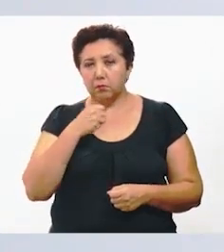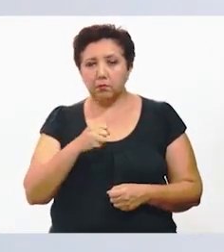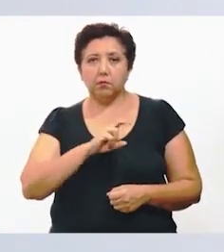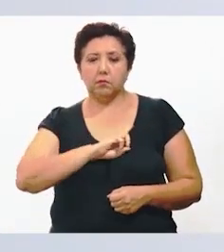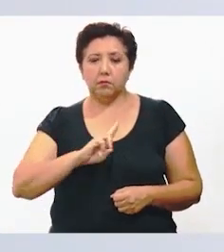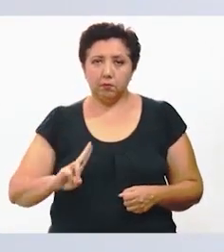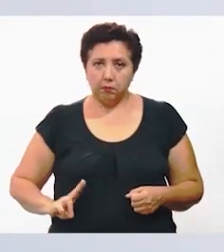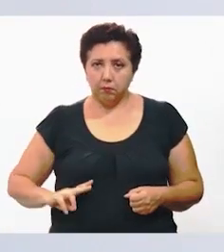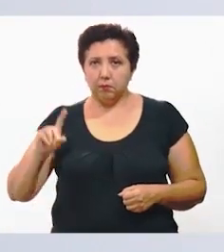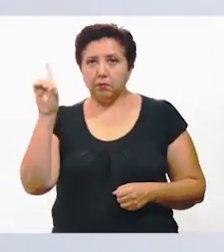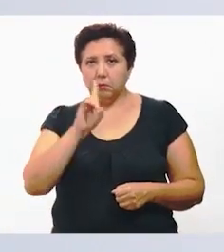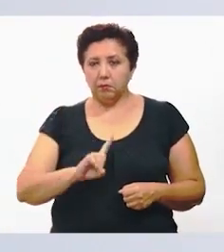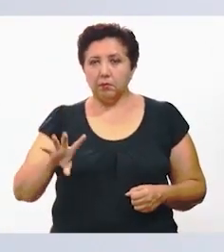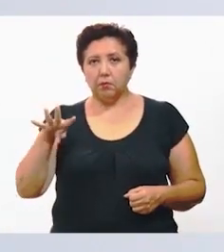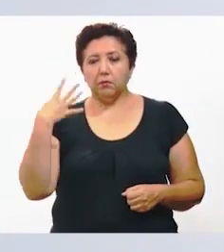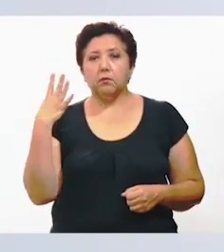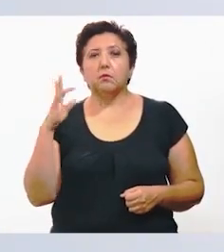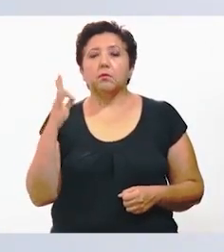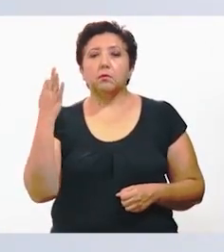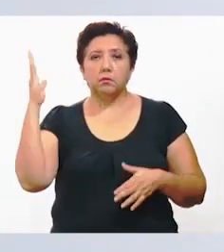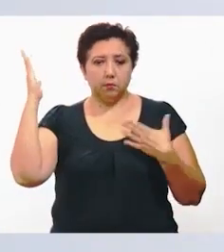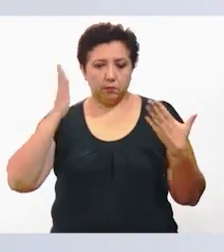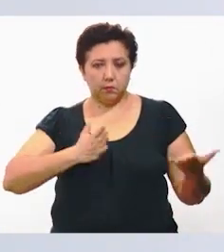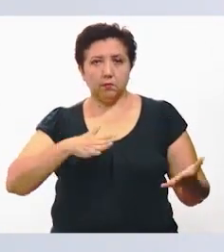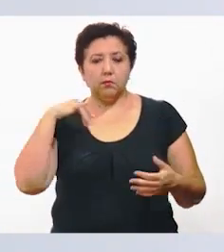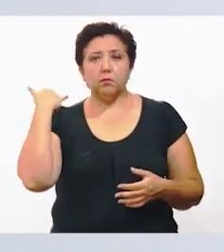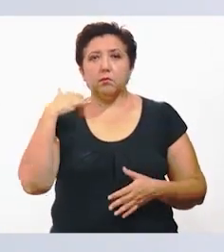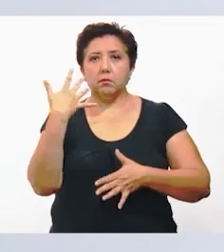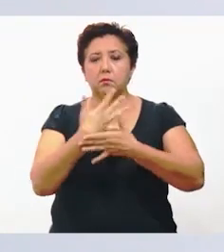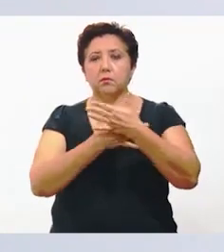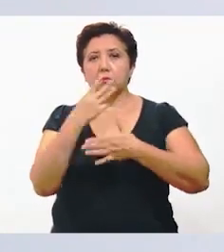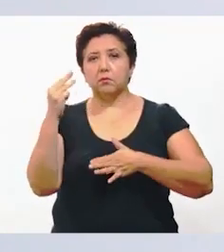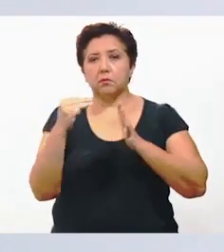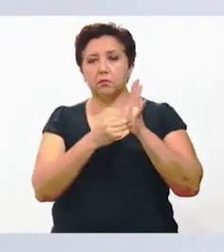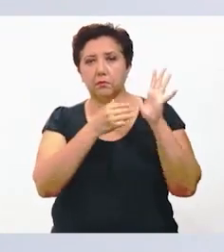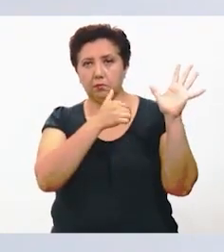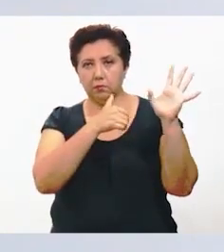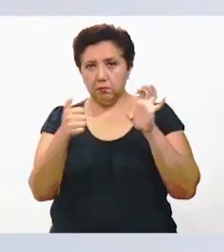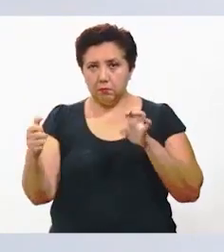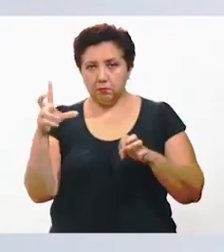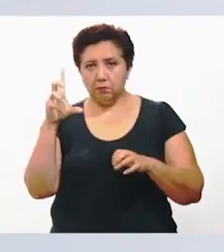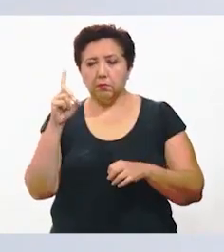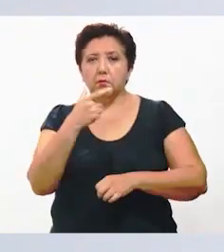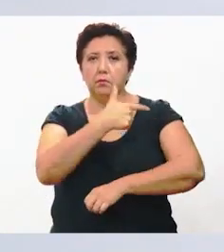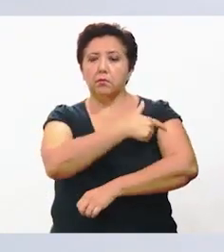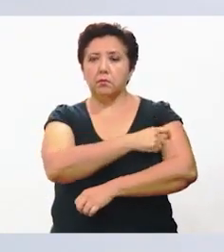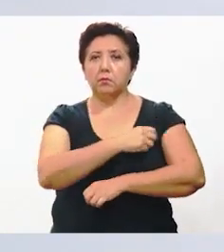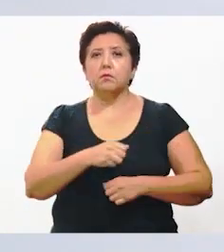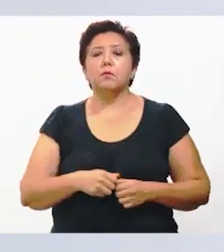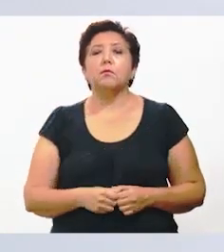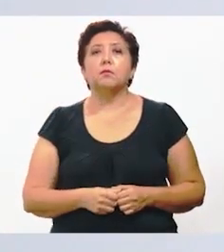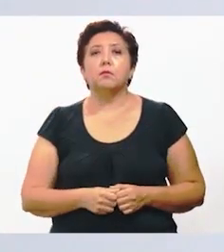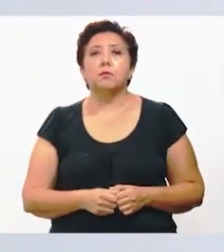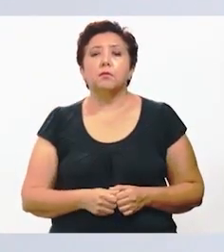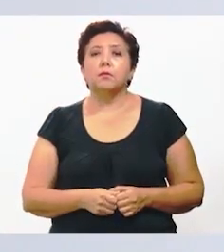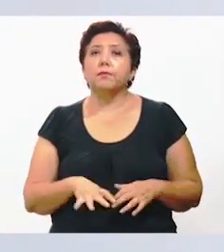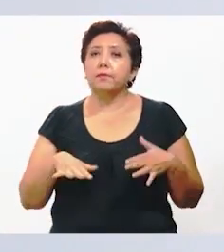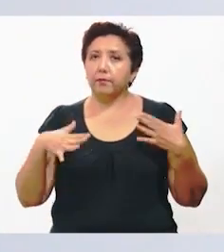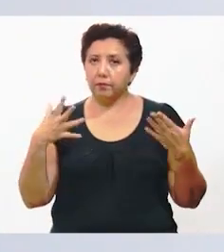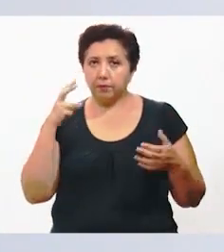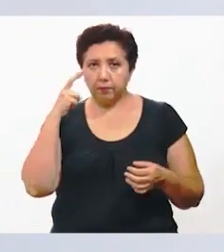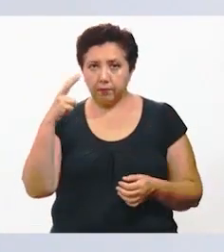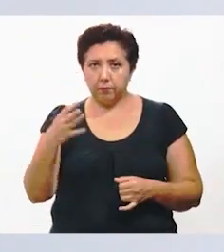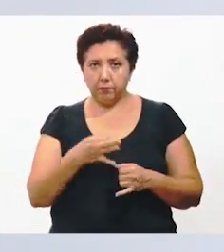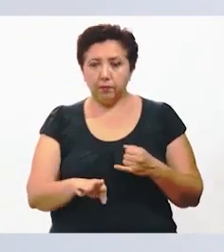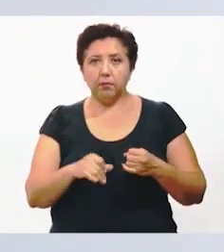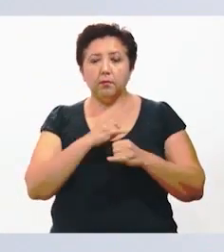UMAN. El domingo 14 de febrero llegaron a Yucatán 15.630 dosis de vacunas contra el coronavirus. Según